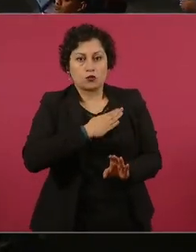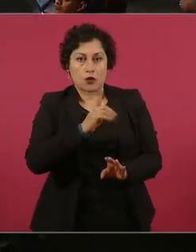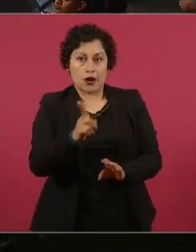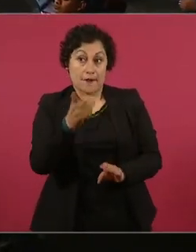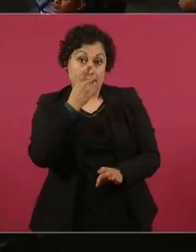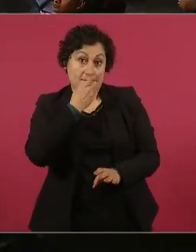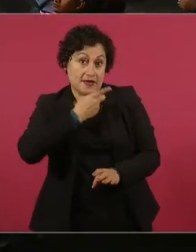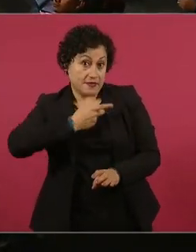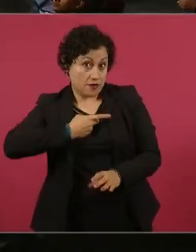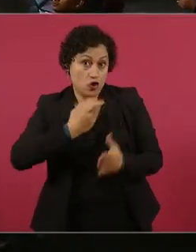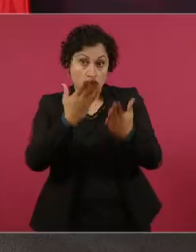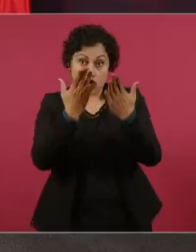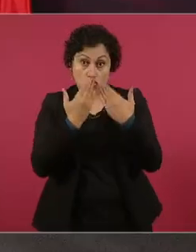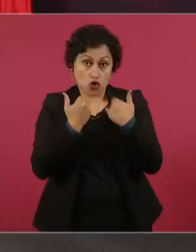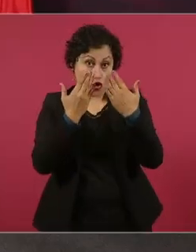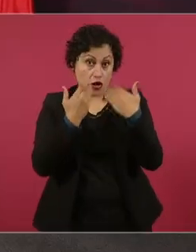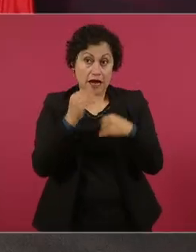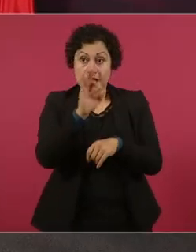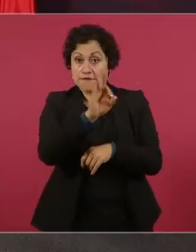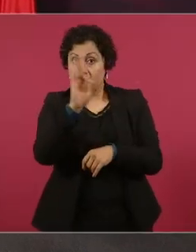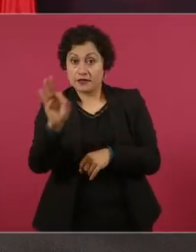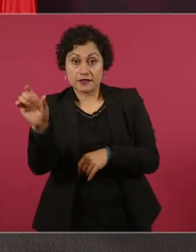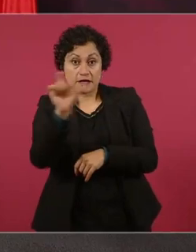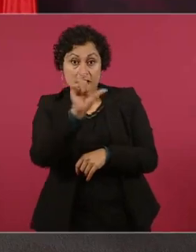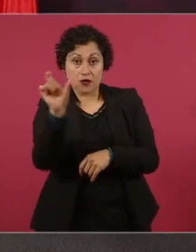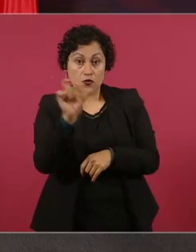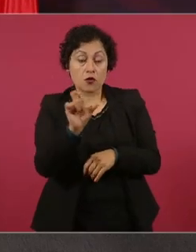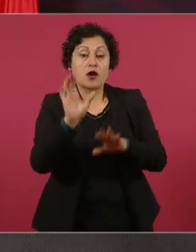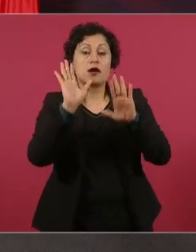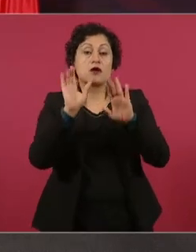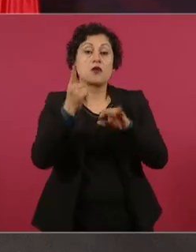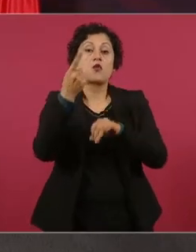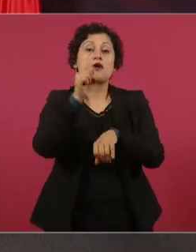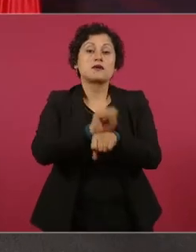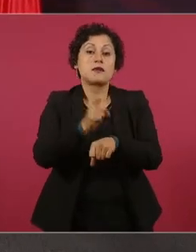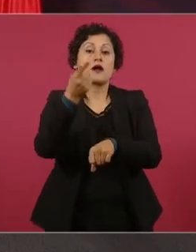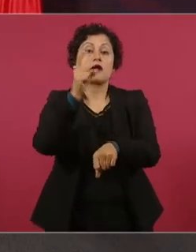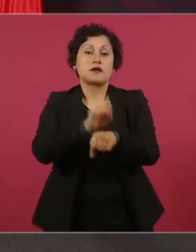fecha, que tendría que estar regresando por lo menos una vez a la semana. ¿Quién te dijo?